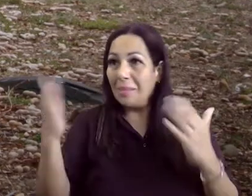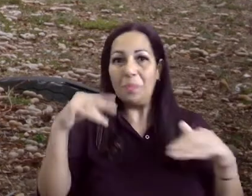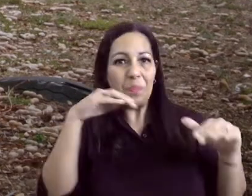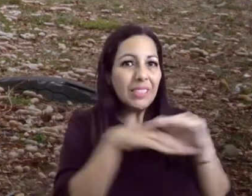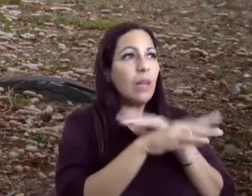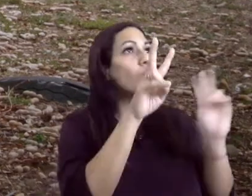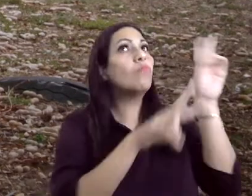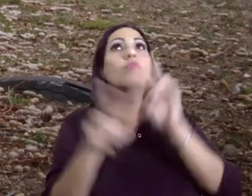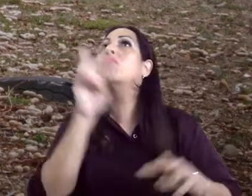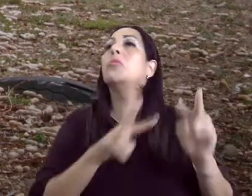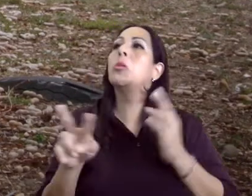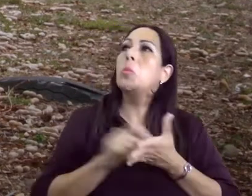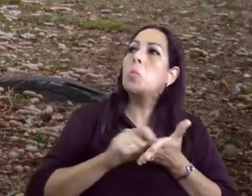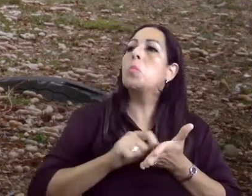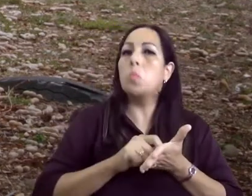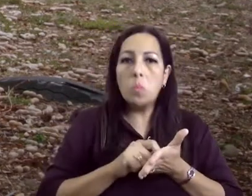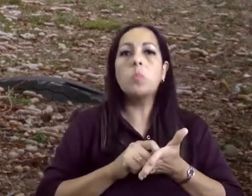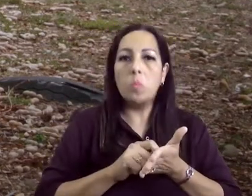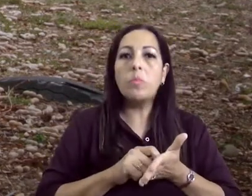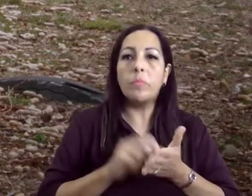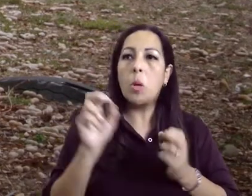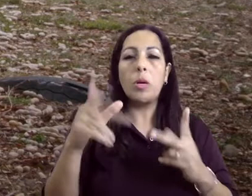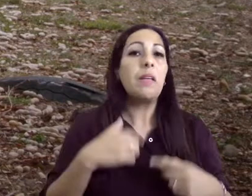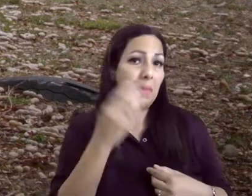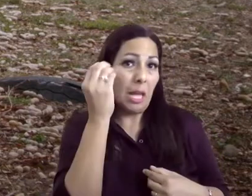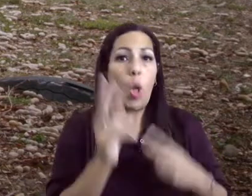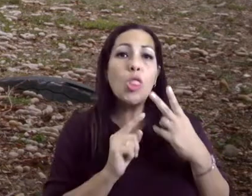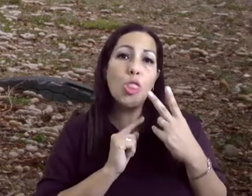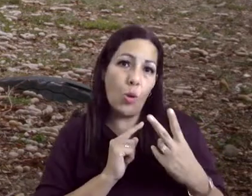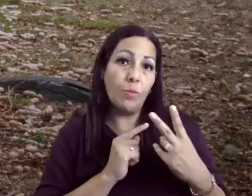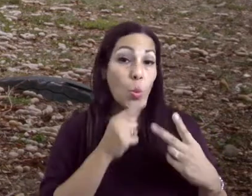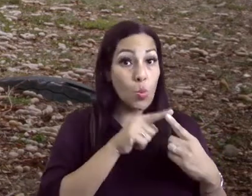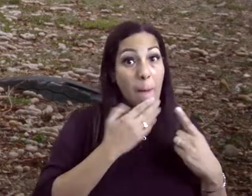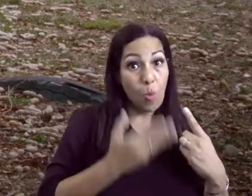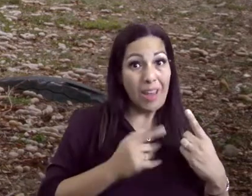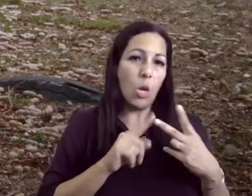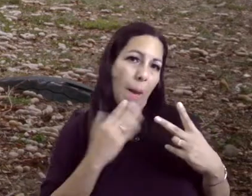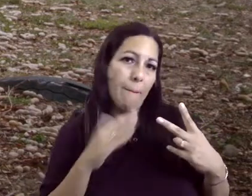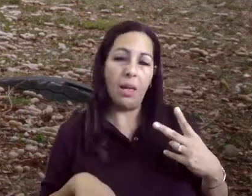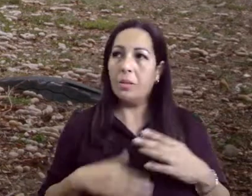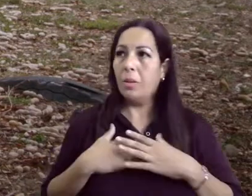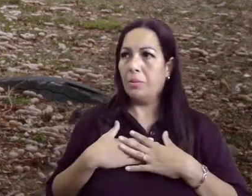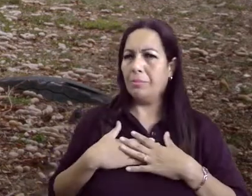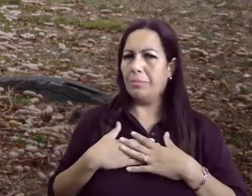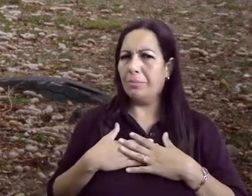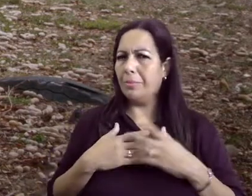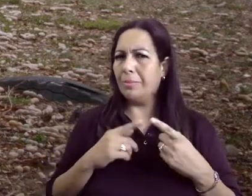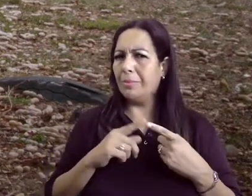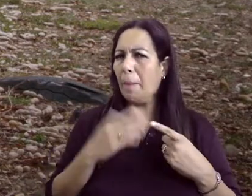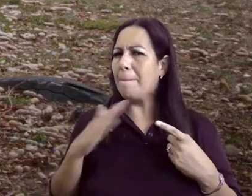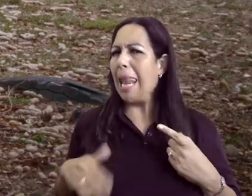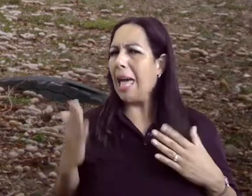entrar vieron y me dijeron pues señora tenemos dos noticias una buena y una mala y yo le